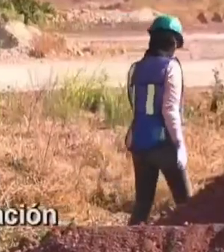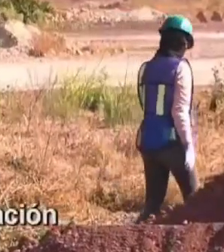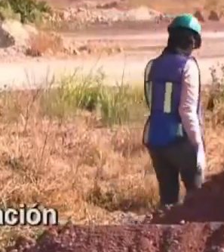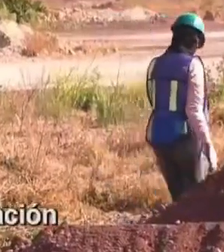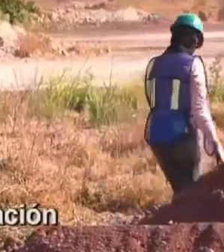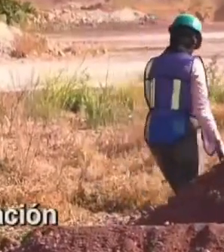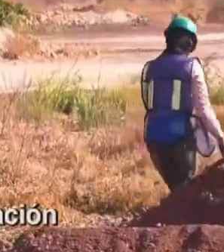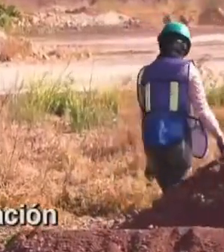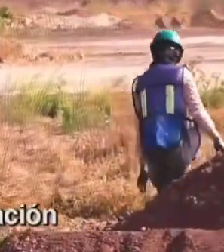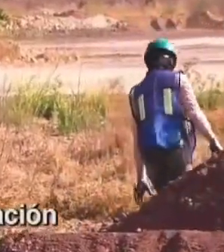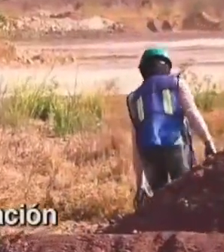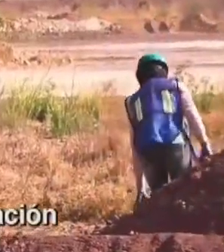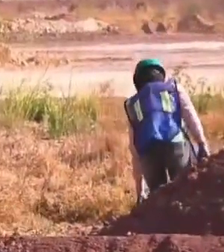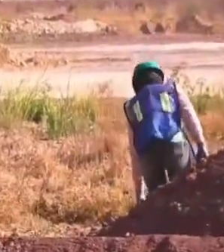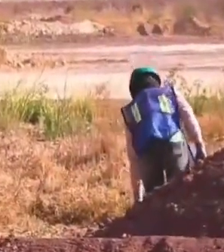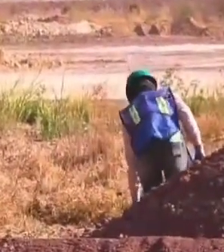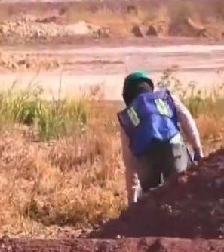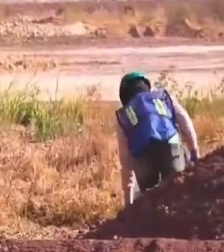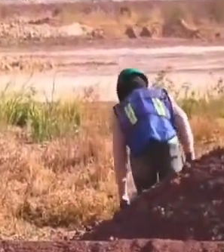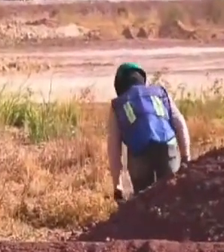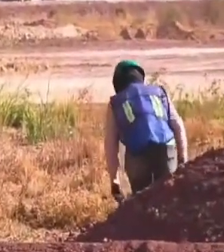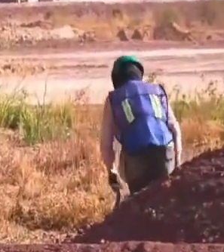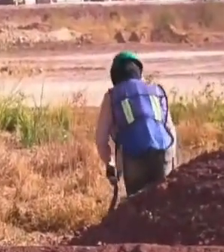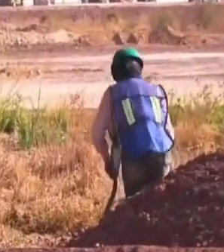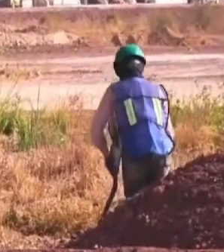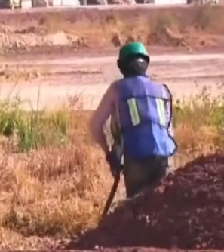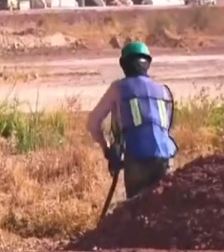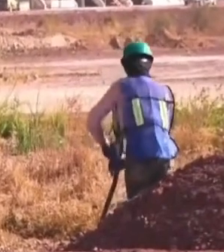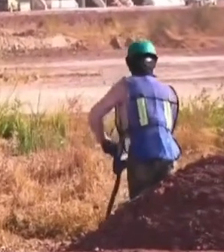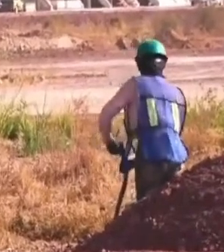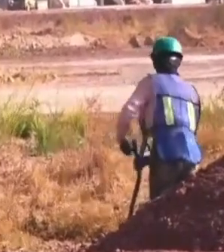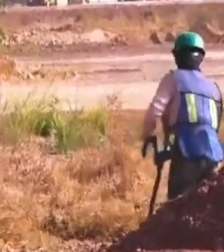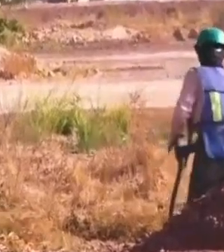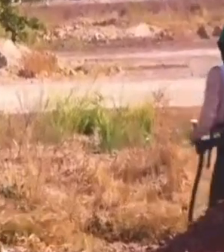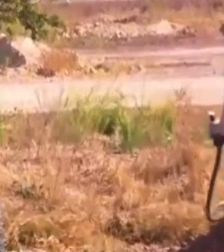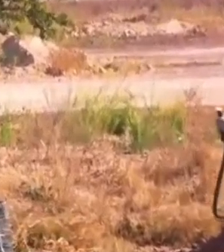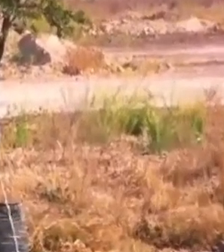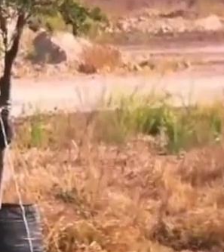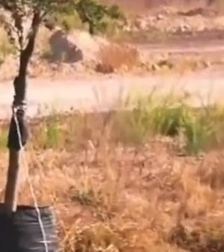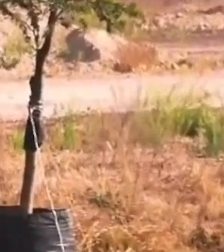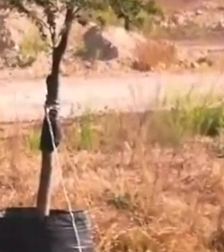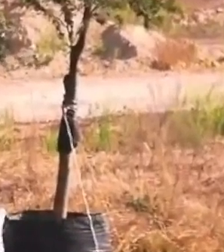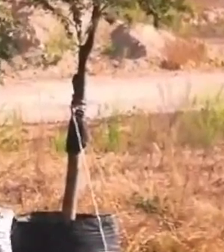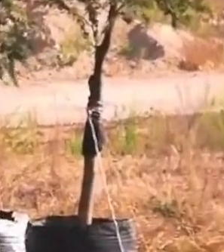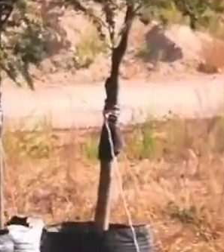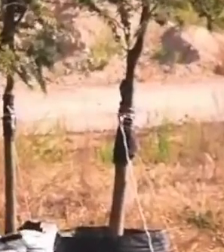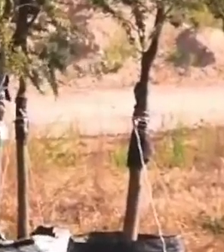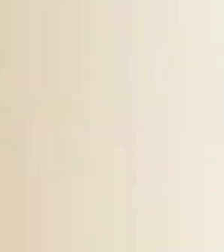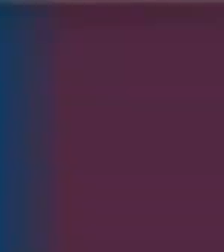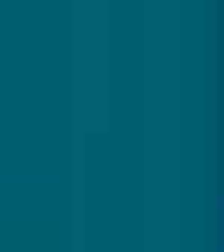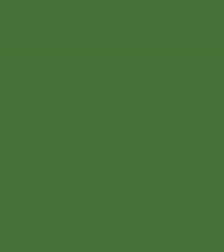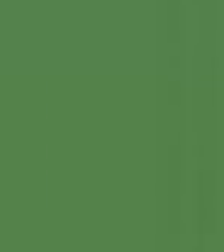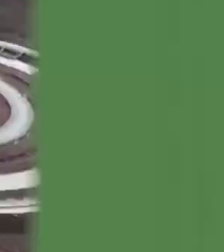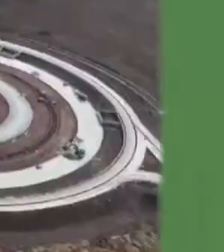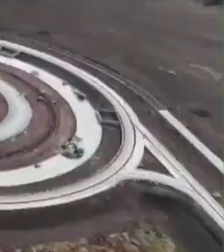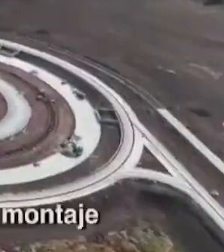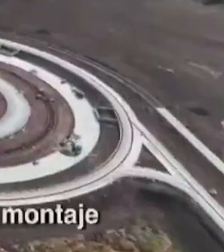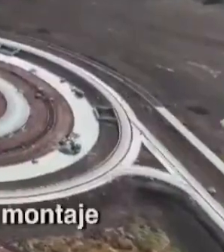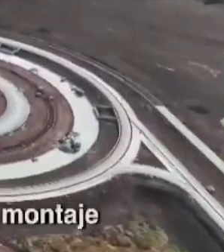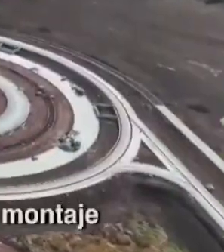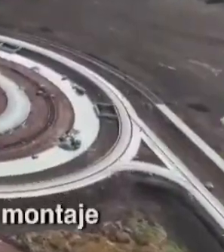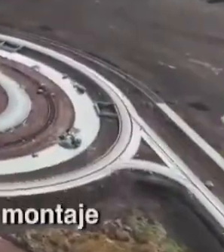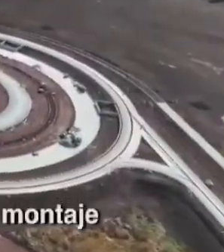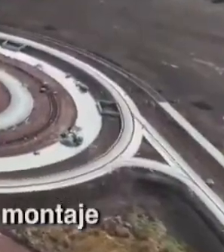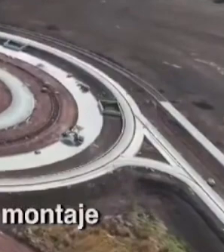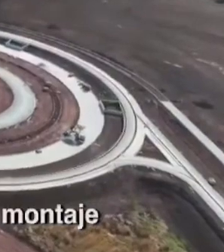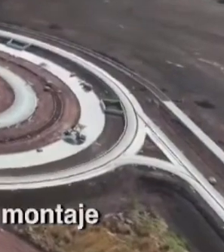jardín central se continúa con la plantación de árboles para la reforestación con un acumulado de 480 ejemplares como